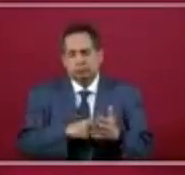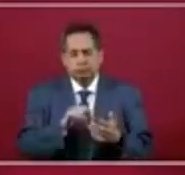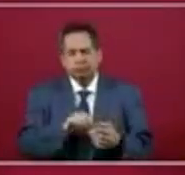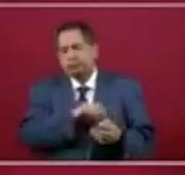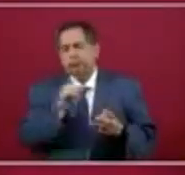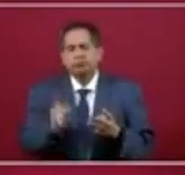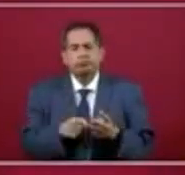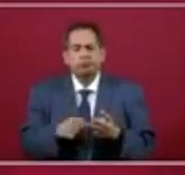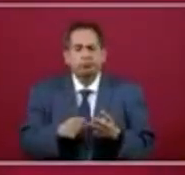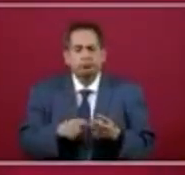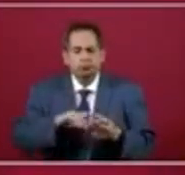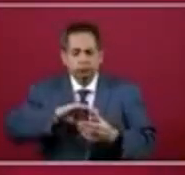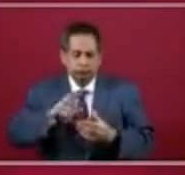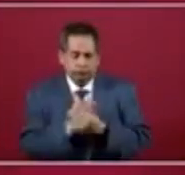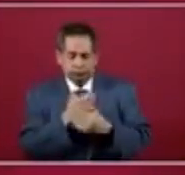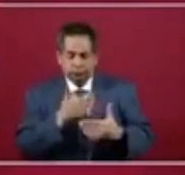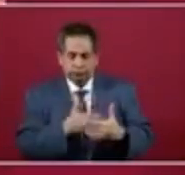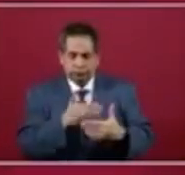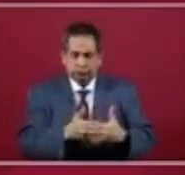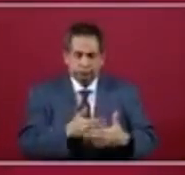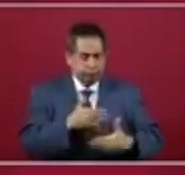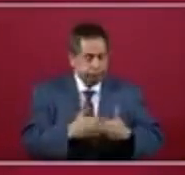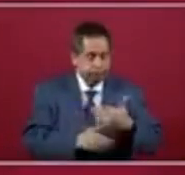otros archivos que ya se van a ir